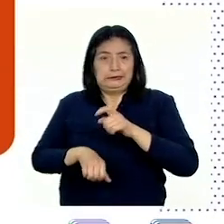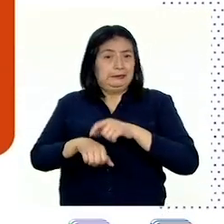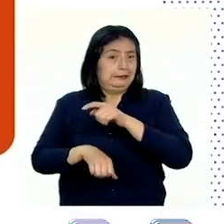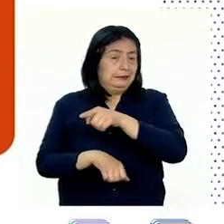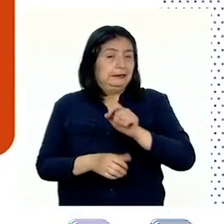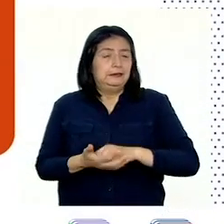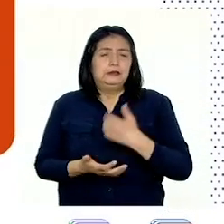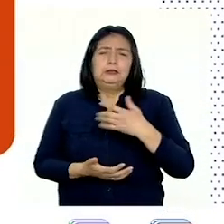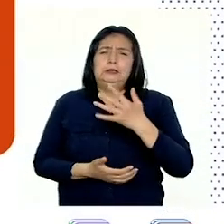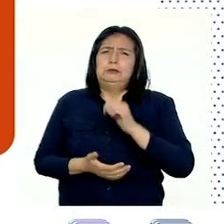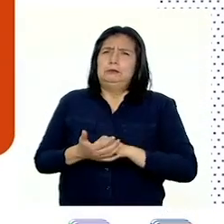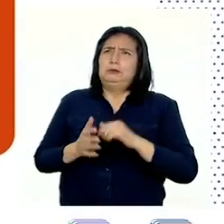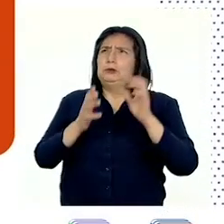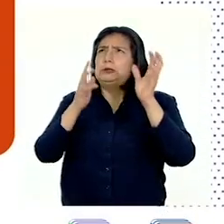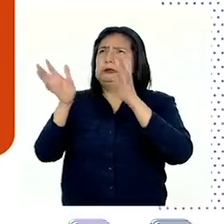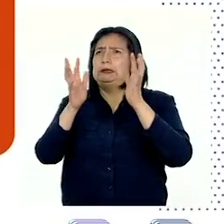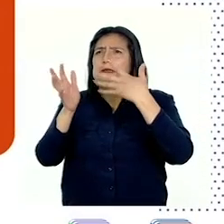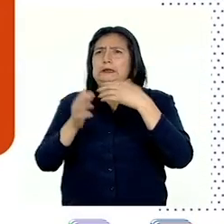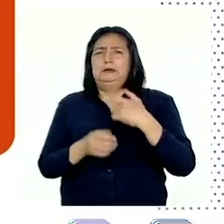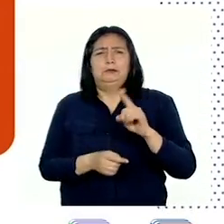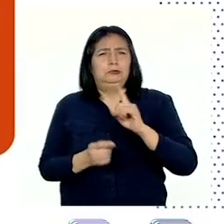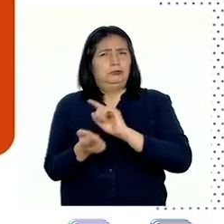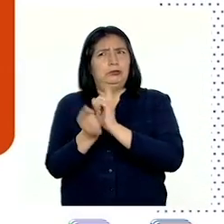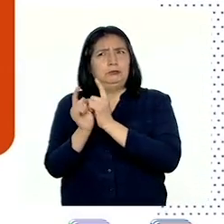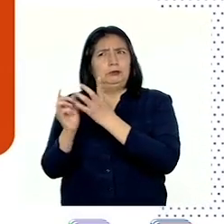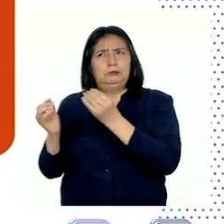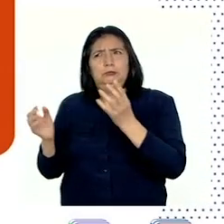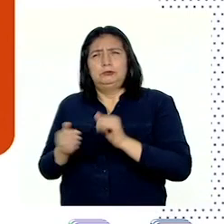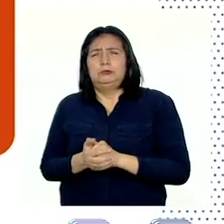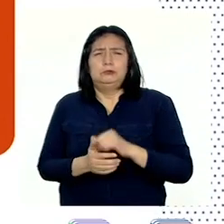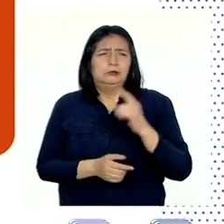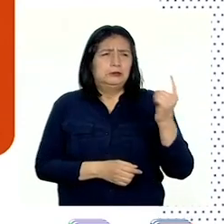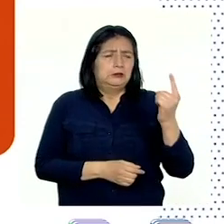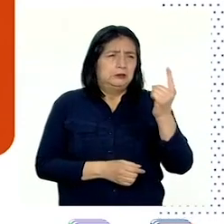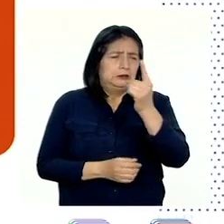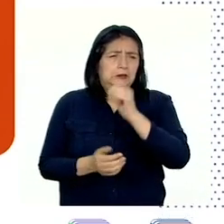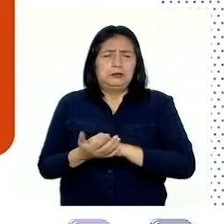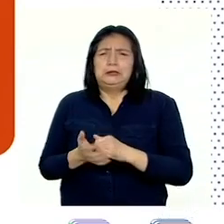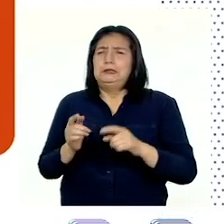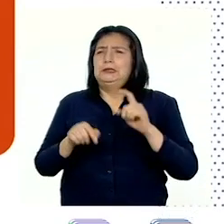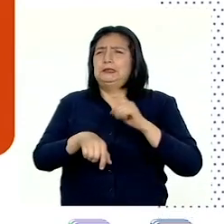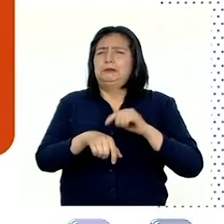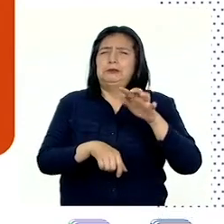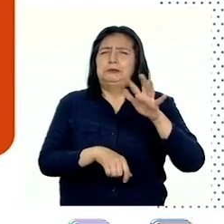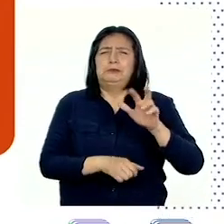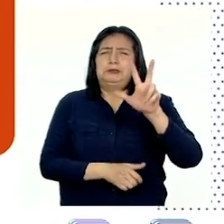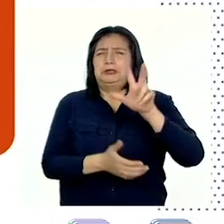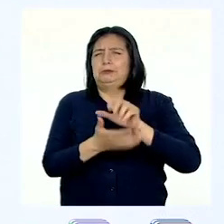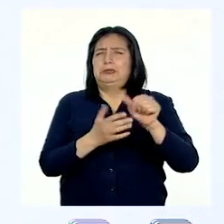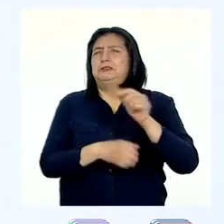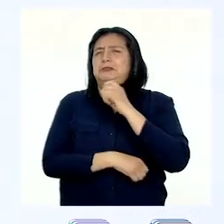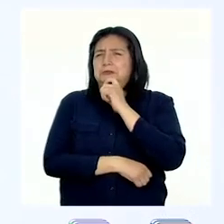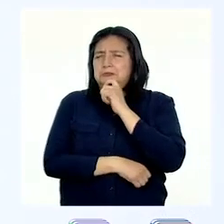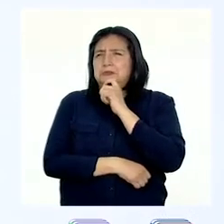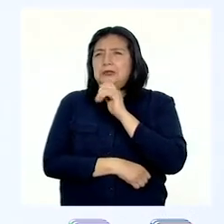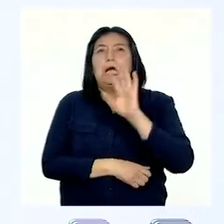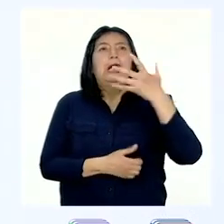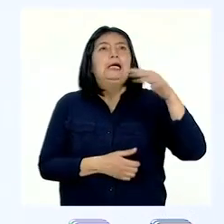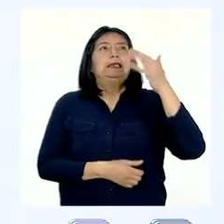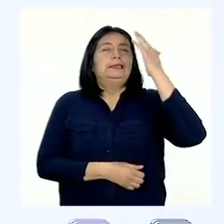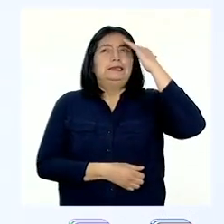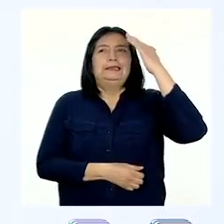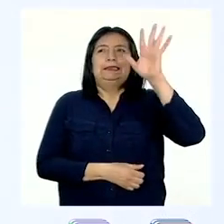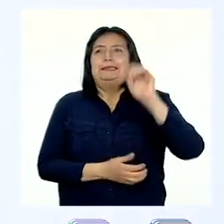periodos, las condiciones climáticas no varían mucho. Cada periodo dura aproximadamente 3 meses. Ya